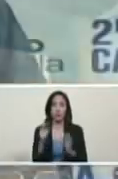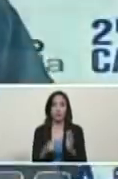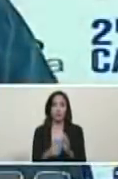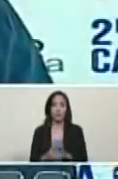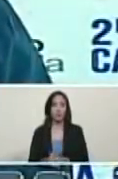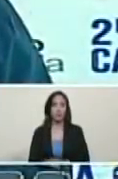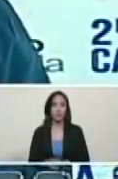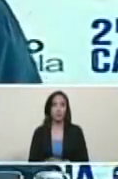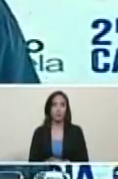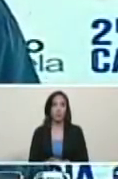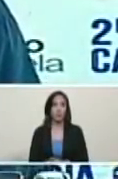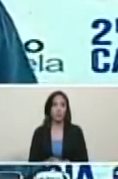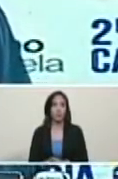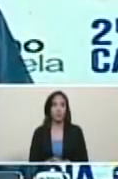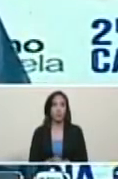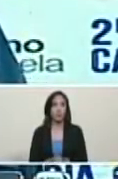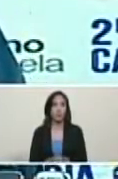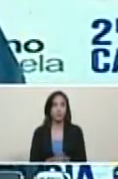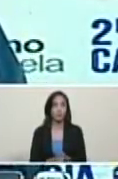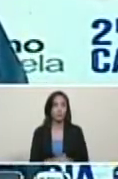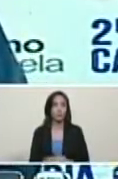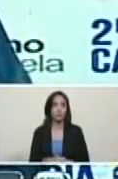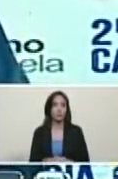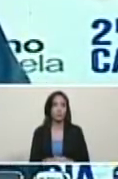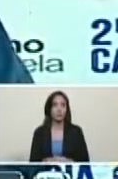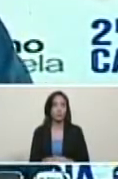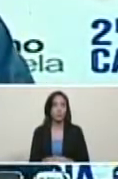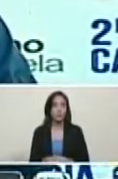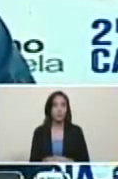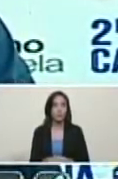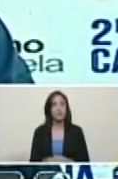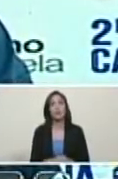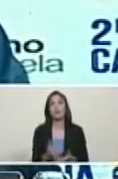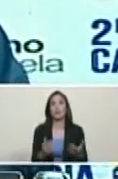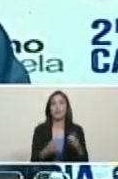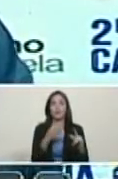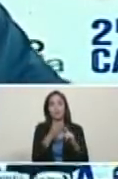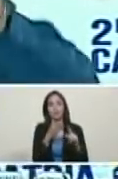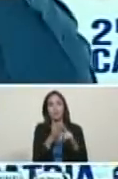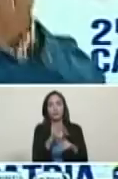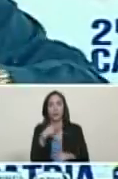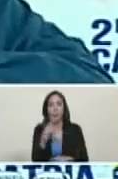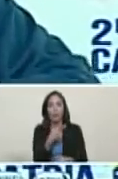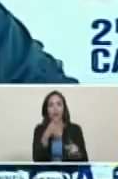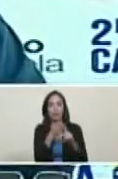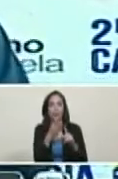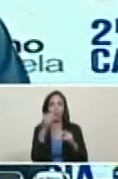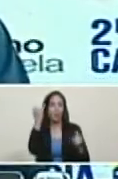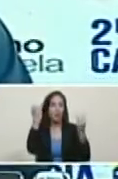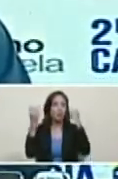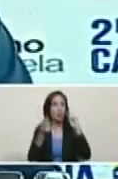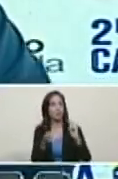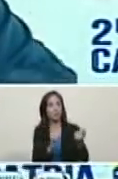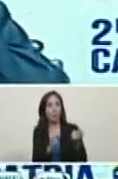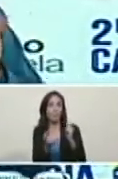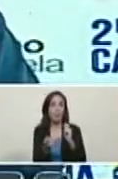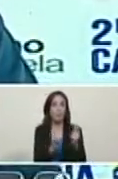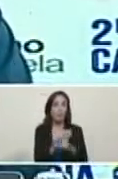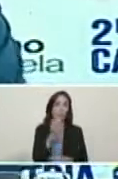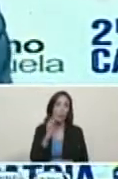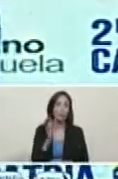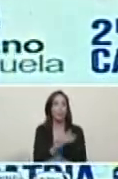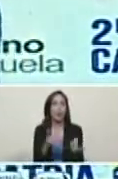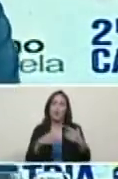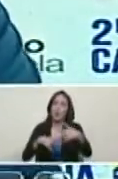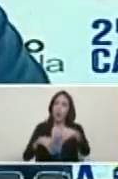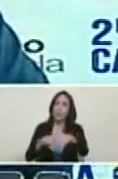No tiene nombre este tipo de cosas, ¿vale? Una cosa es la lucha política de ideas. Una cosa es convocar una marcha